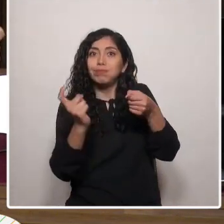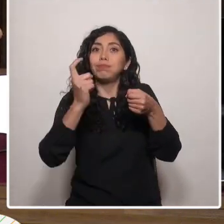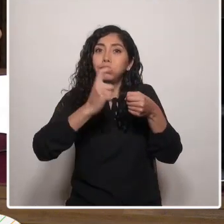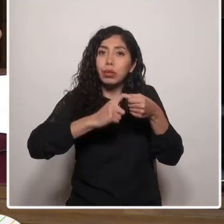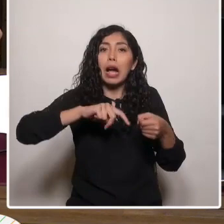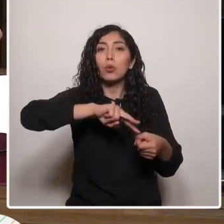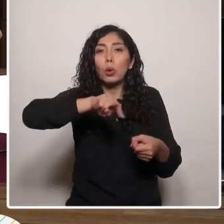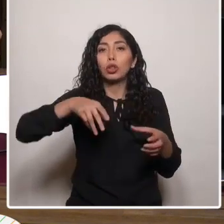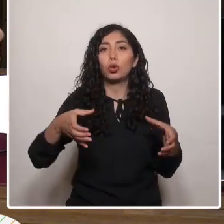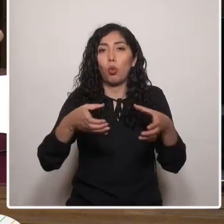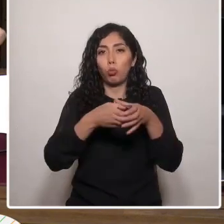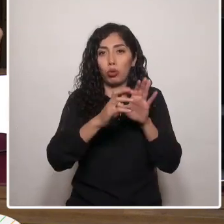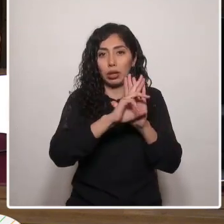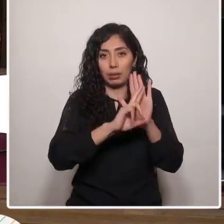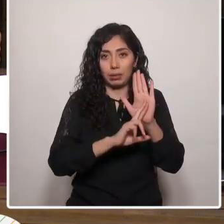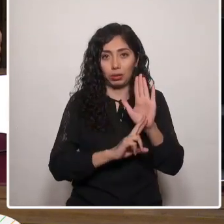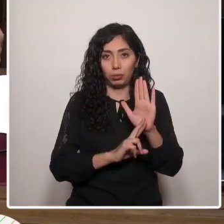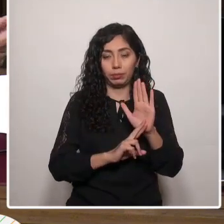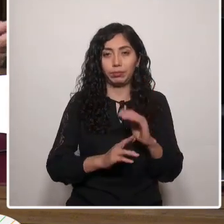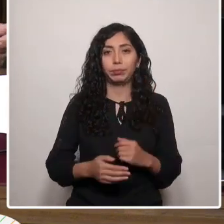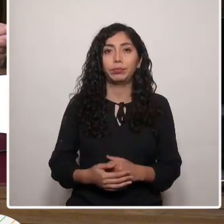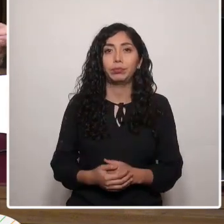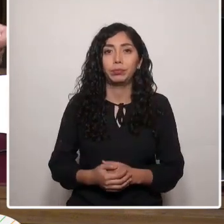nuestra comisión.